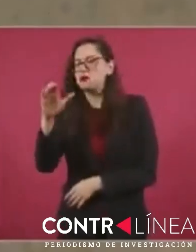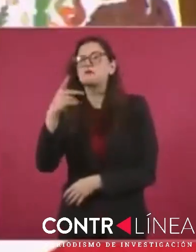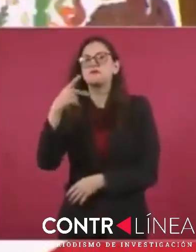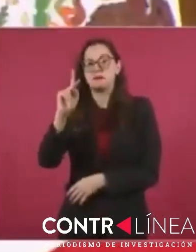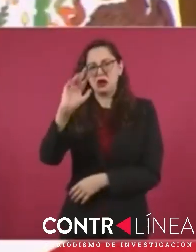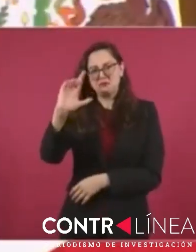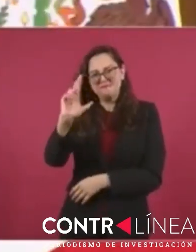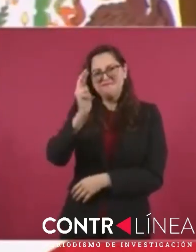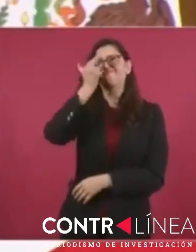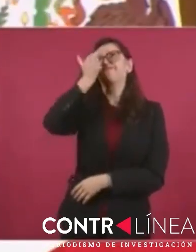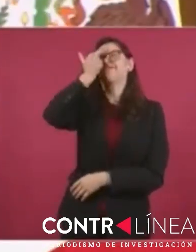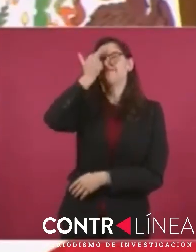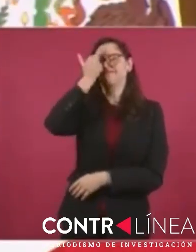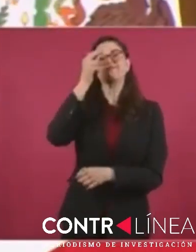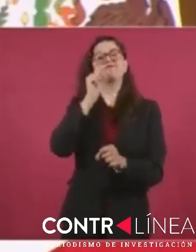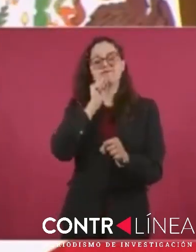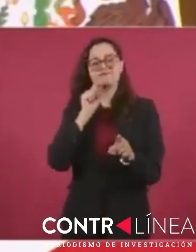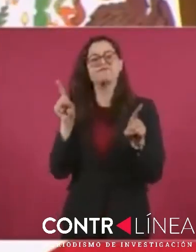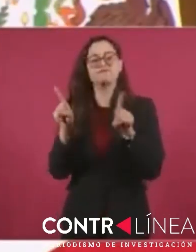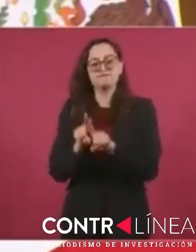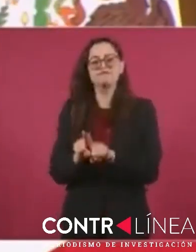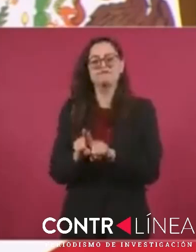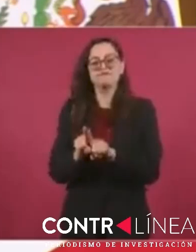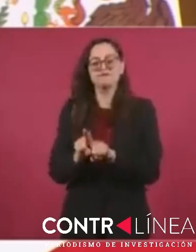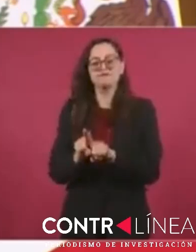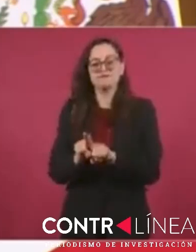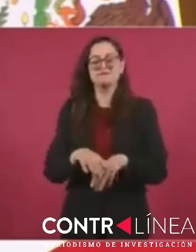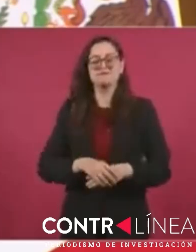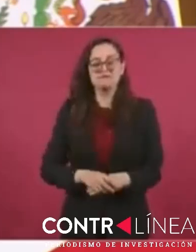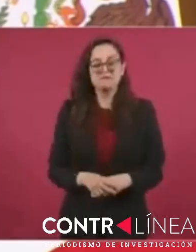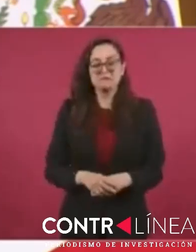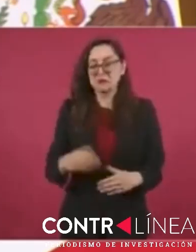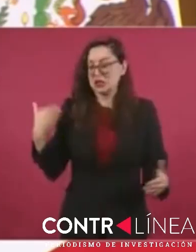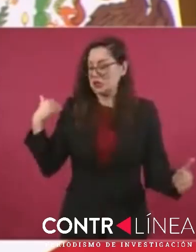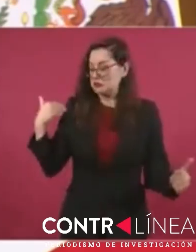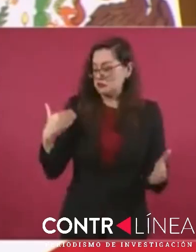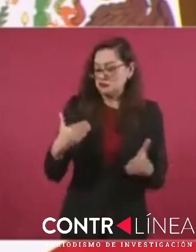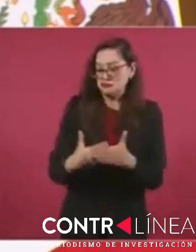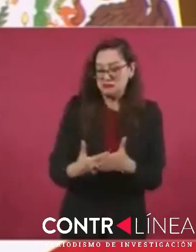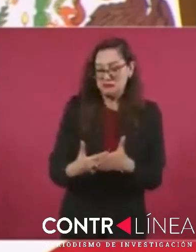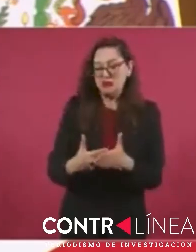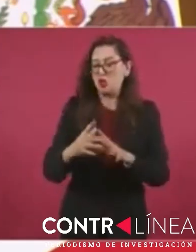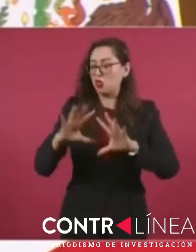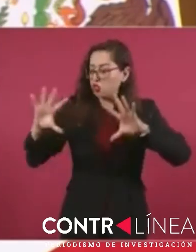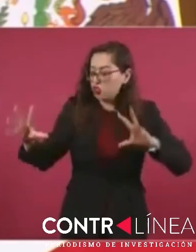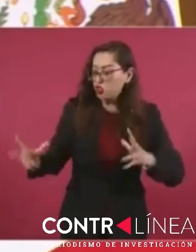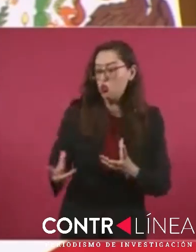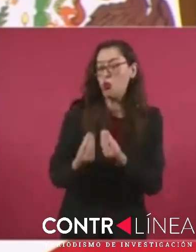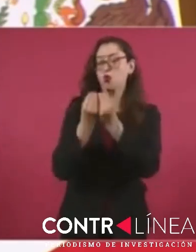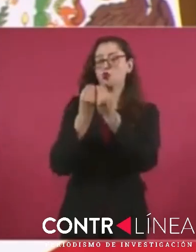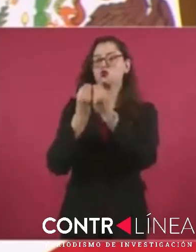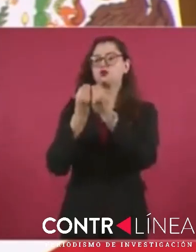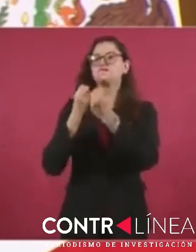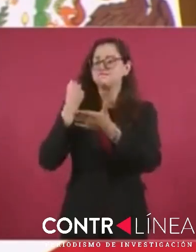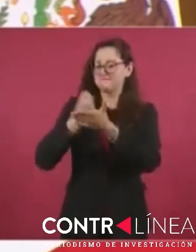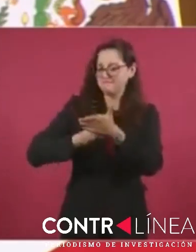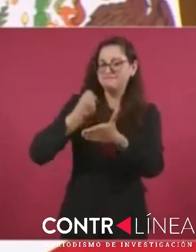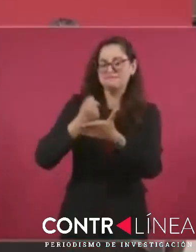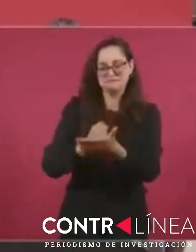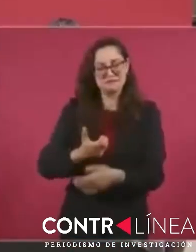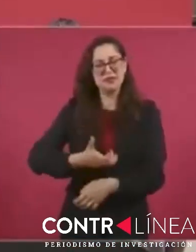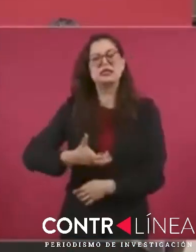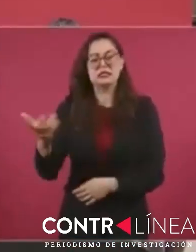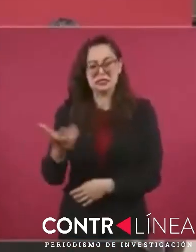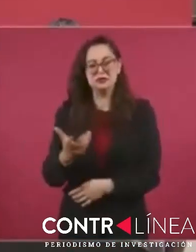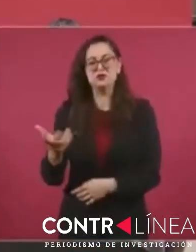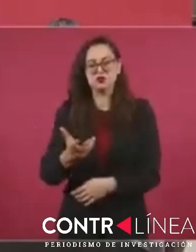anónimas. Se hizo mucho entre todos y desde abajo. Es indudable